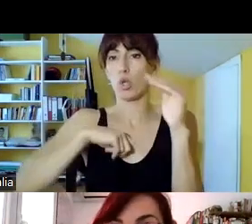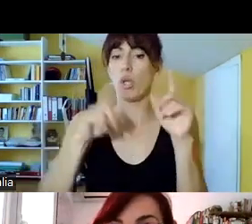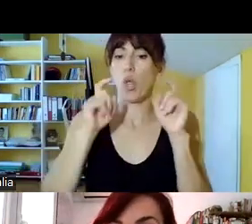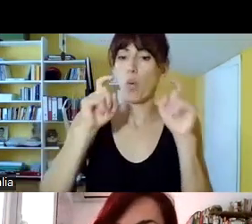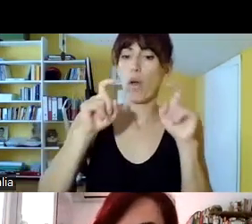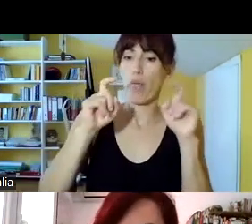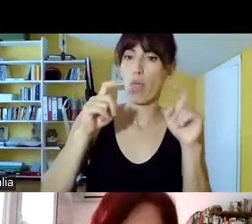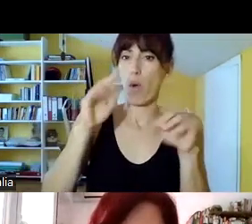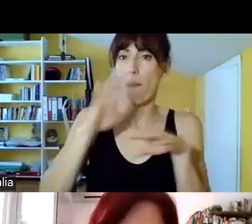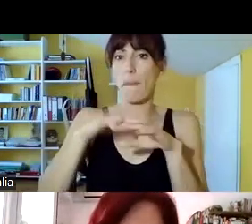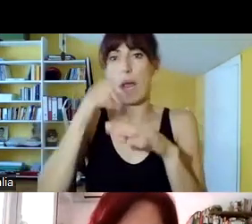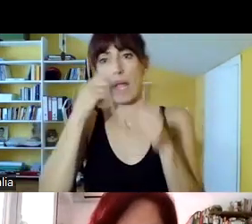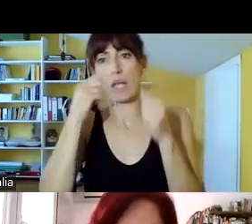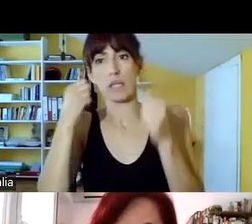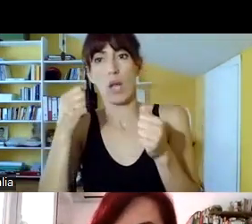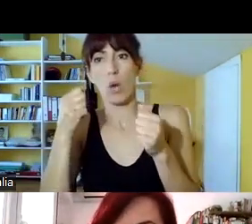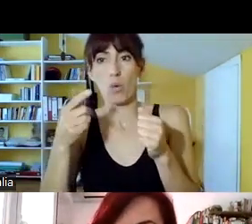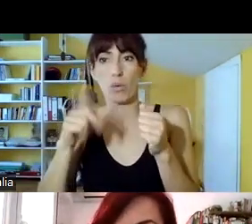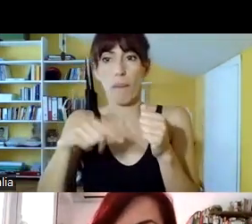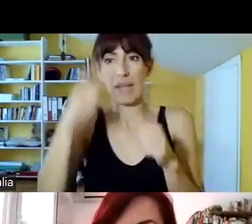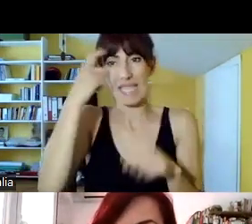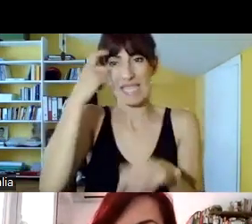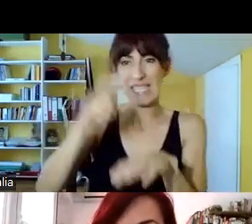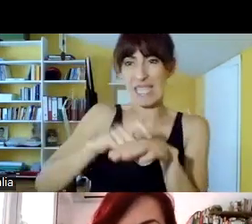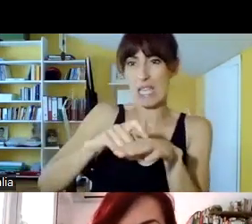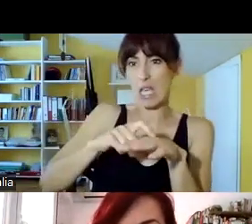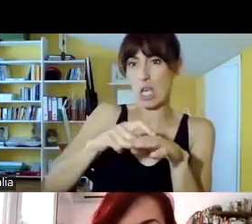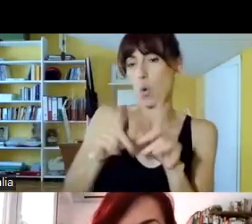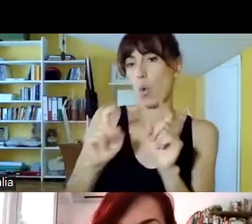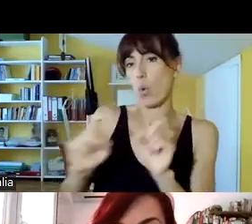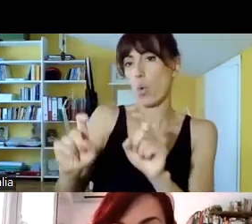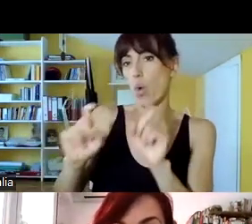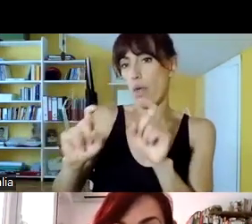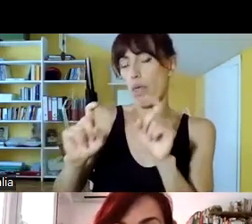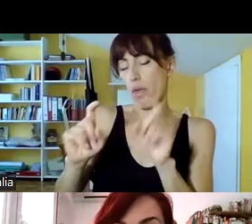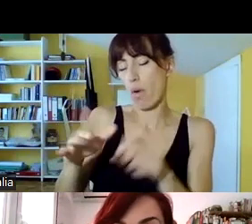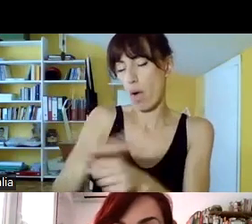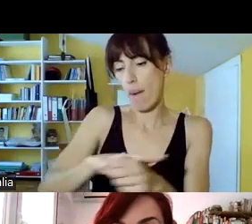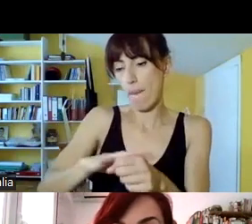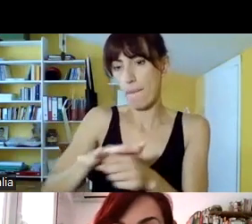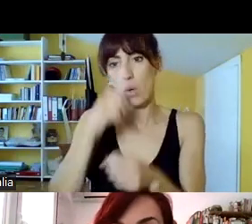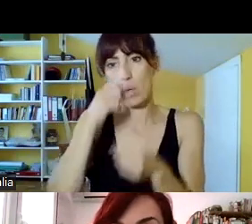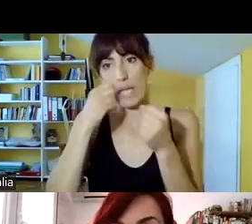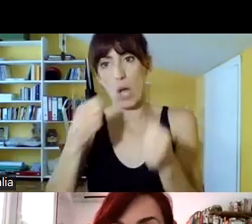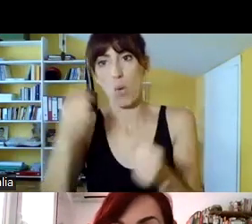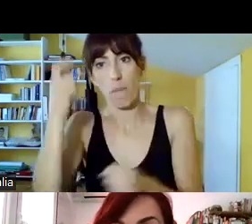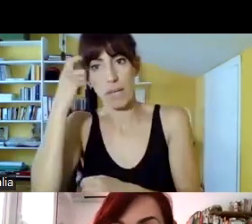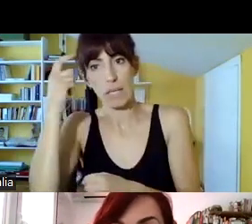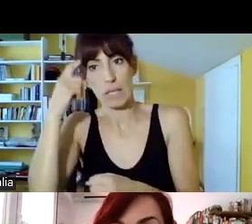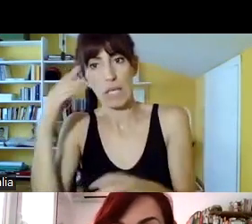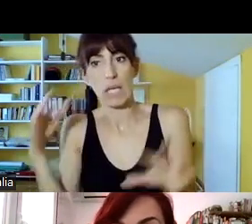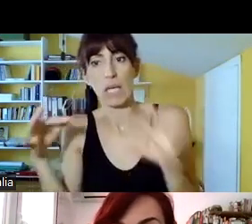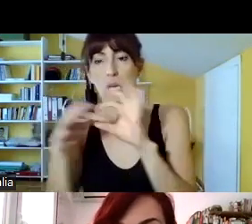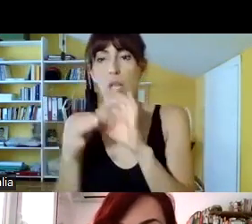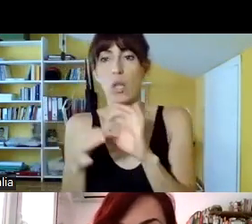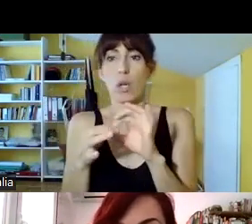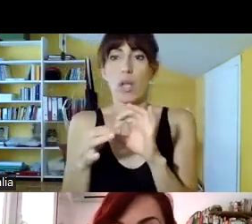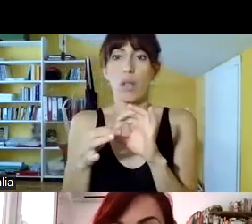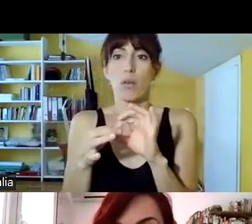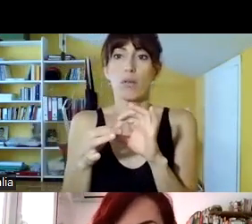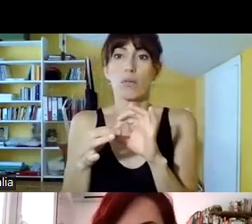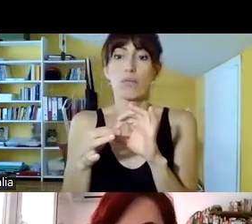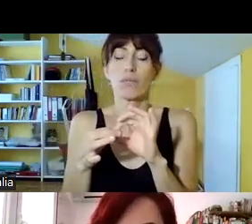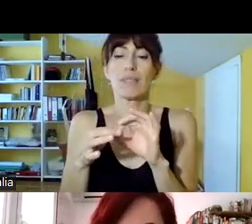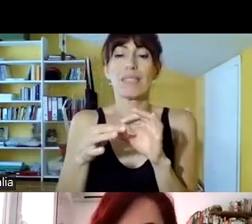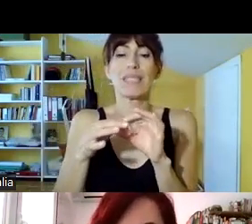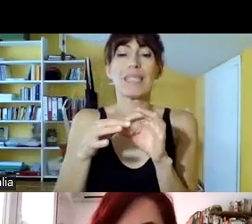salud, podemos hacer psicoeducación en el campo de la salud mental, que tiene más que ver con enseñar hábitos